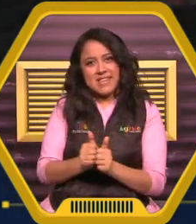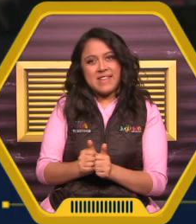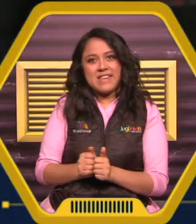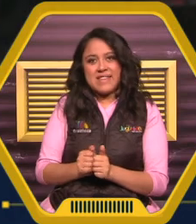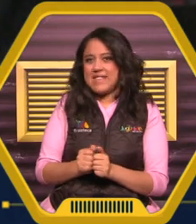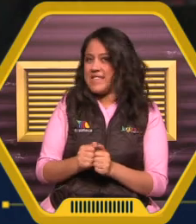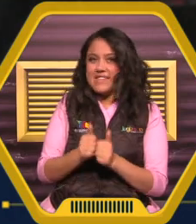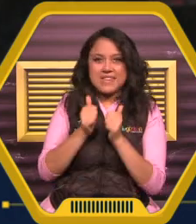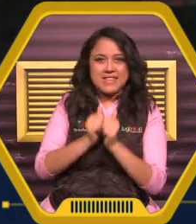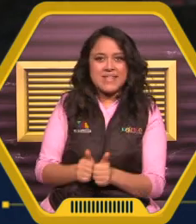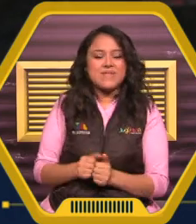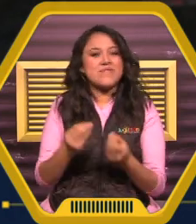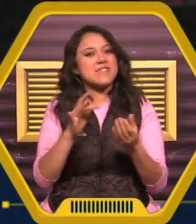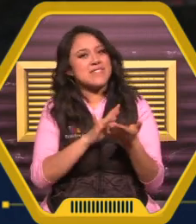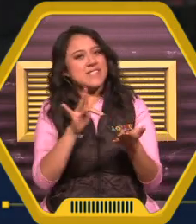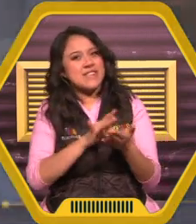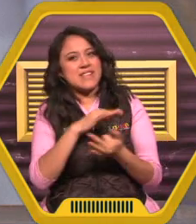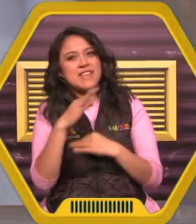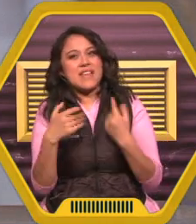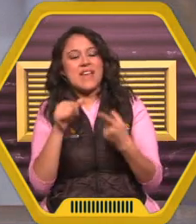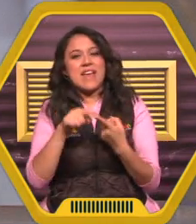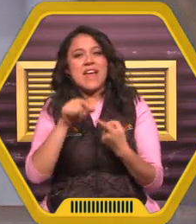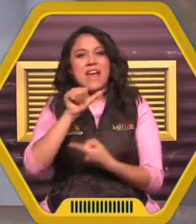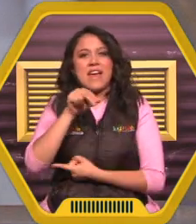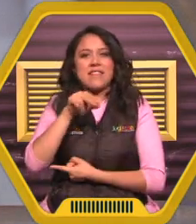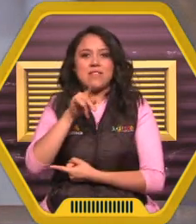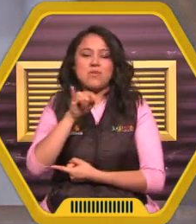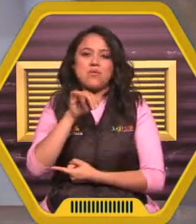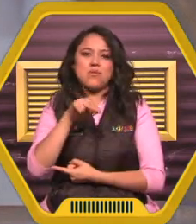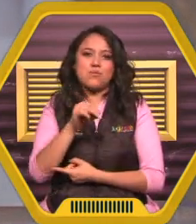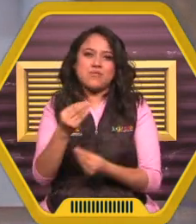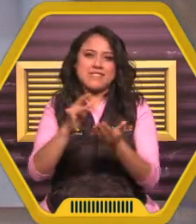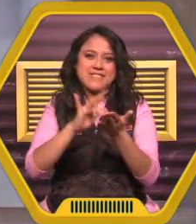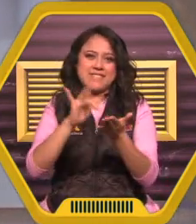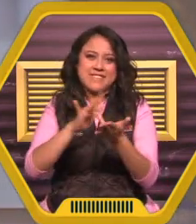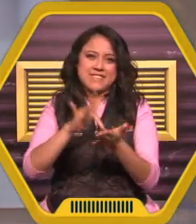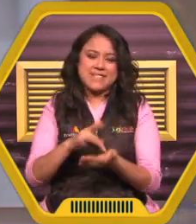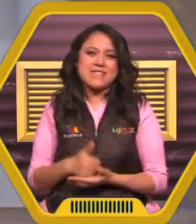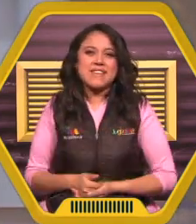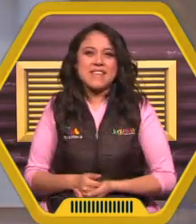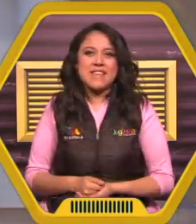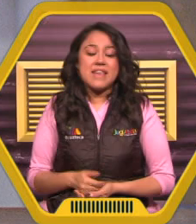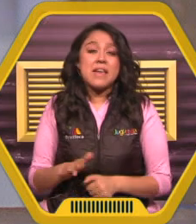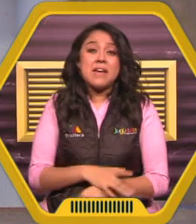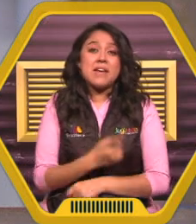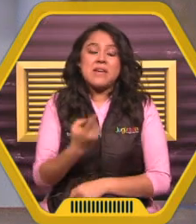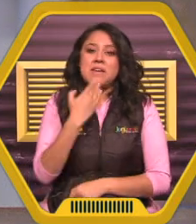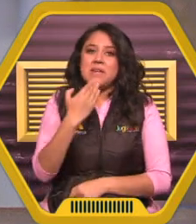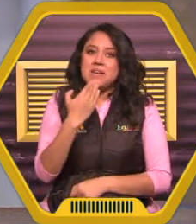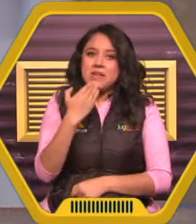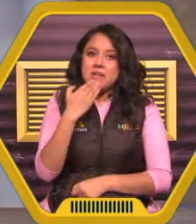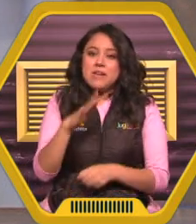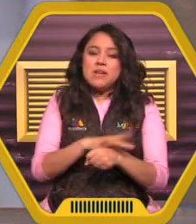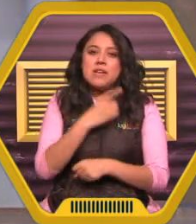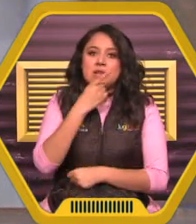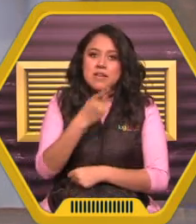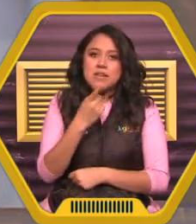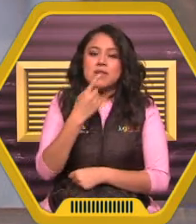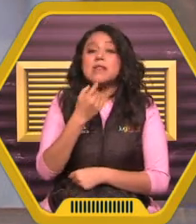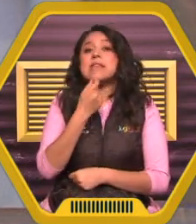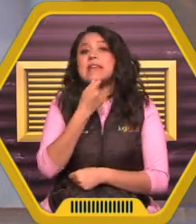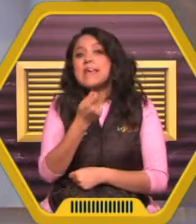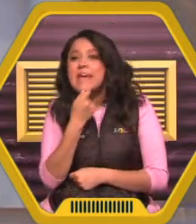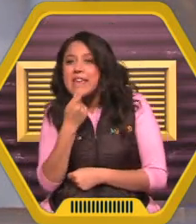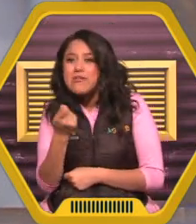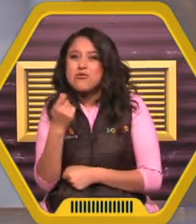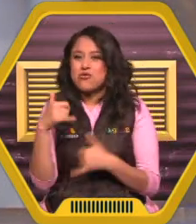Adelante, vamos. Mi gracias, Antonio Quevedo, director general de Recorcholis, te lo agradezco mucho. La maravilla es que dicen que es para chiquitos, niños,